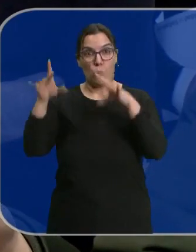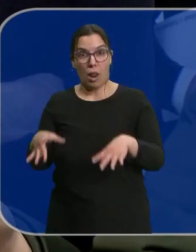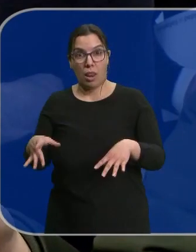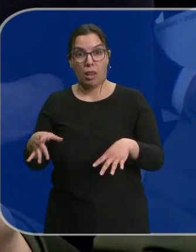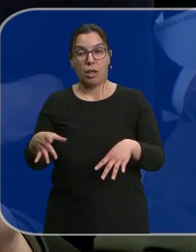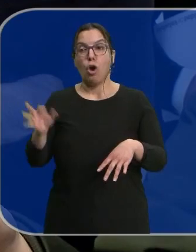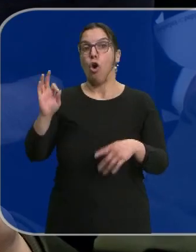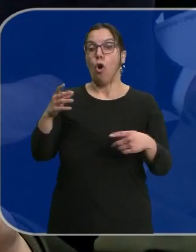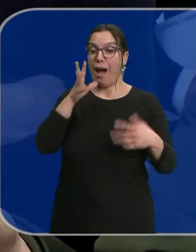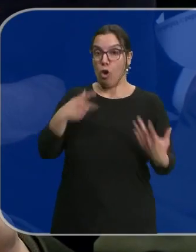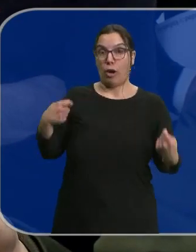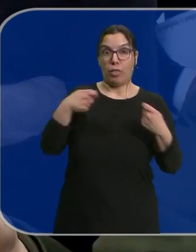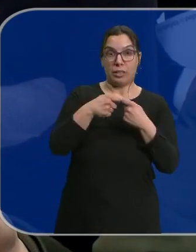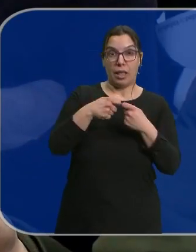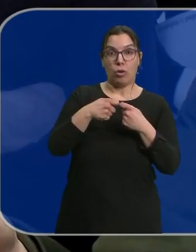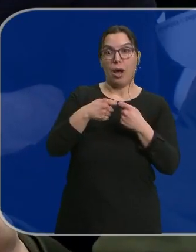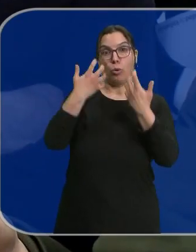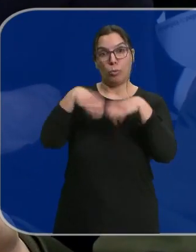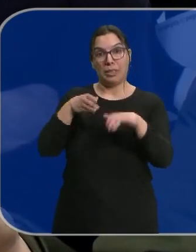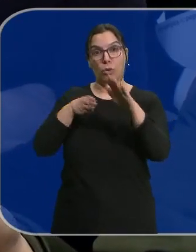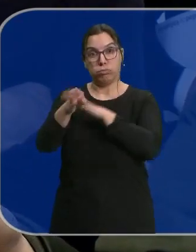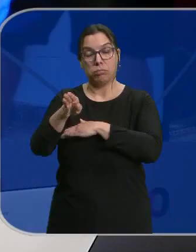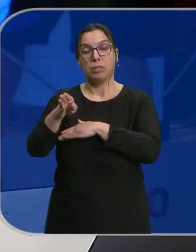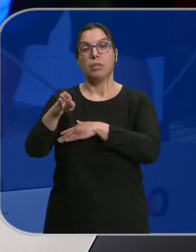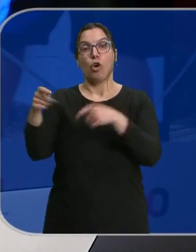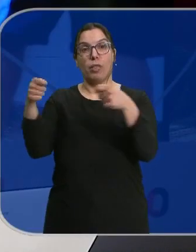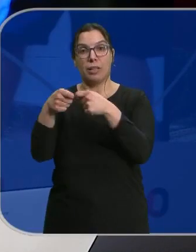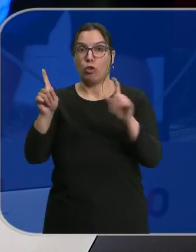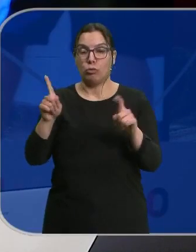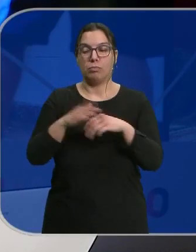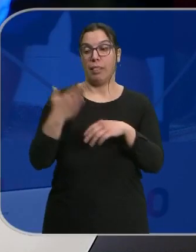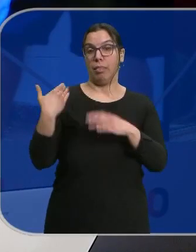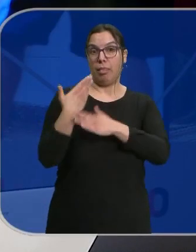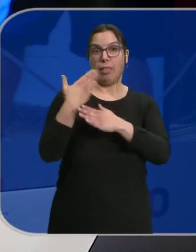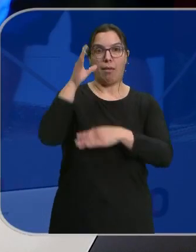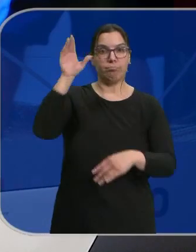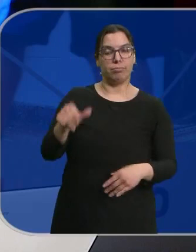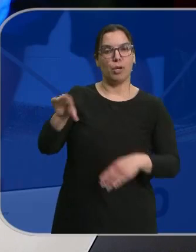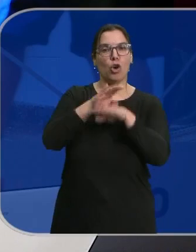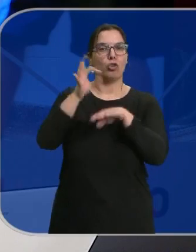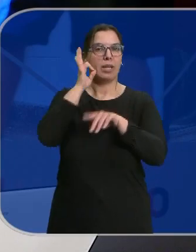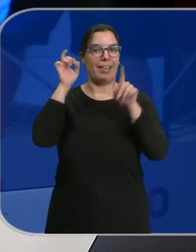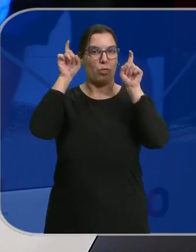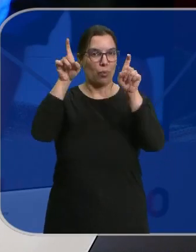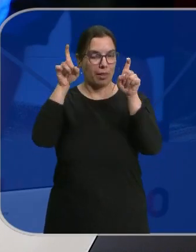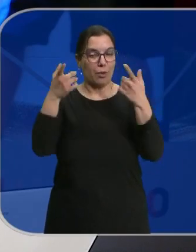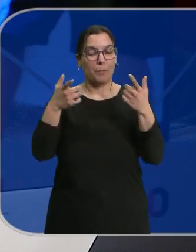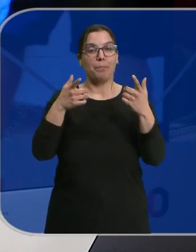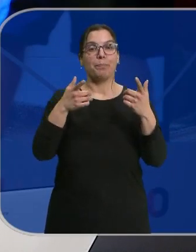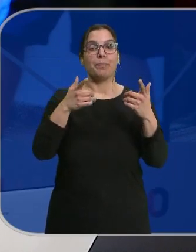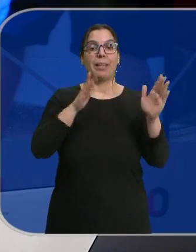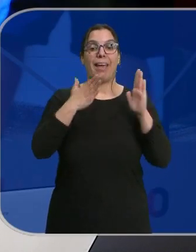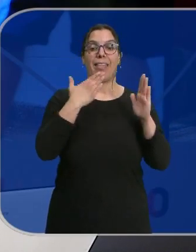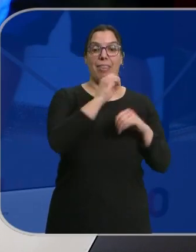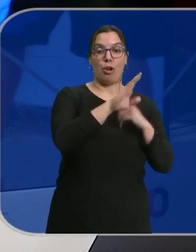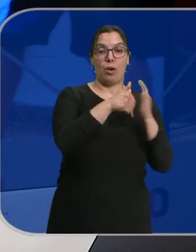concertado, tampoco les da acceso a ir luego a ese cole concertado. Esto decía hace unos días la consejera de Educación. El ciclo de 0 a